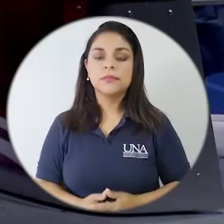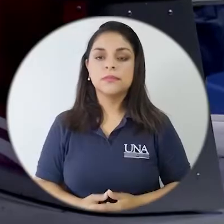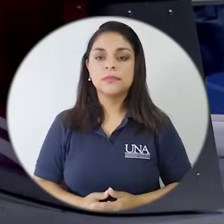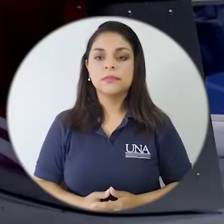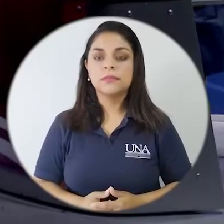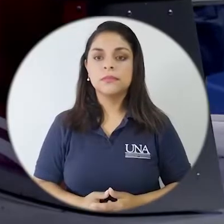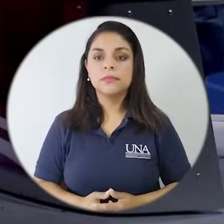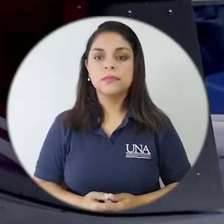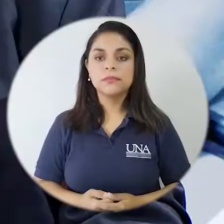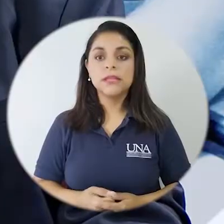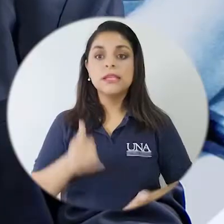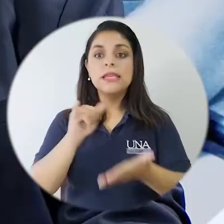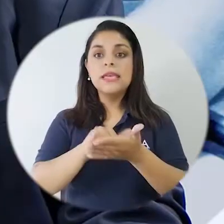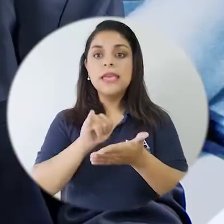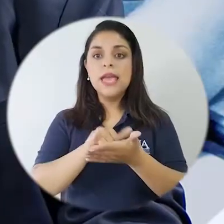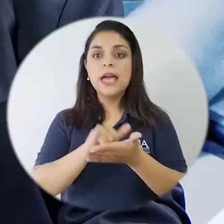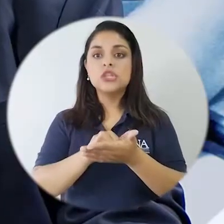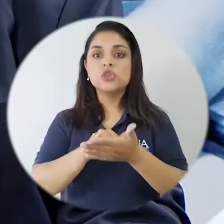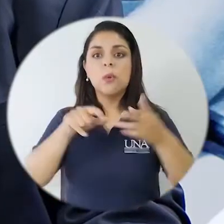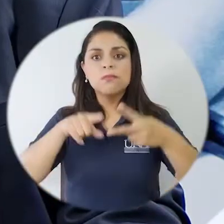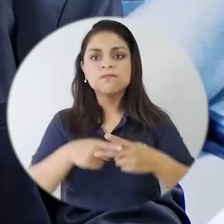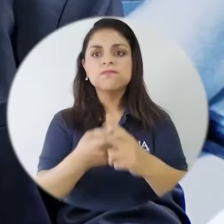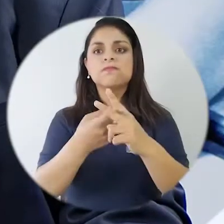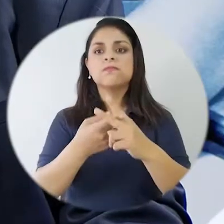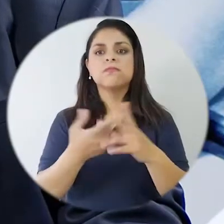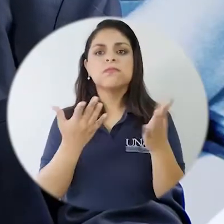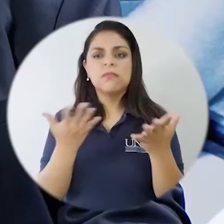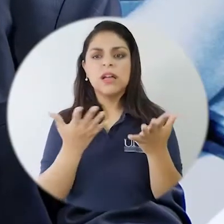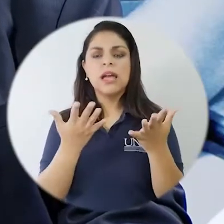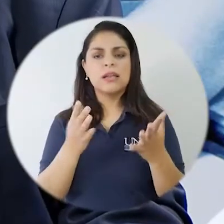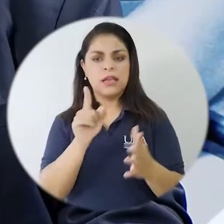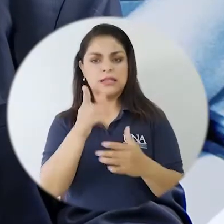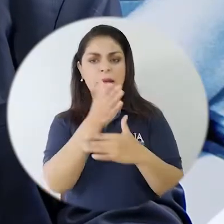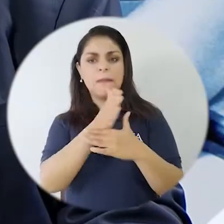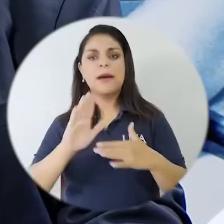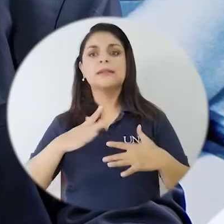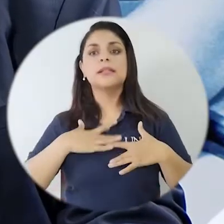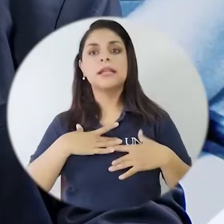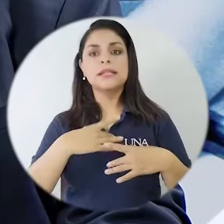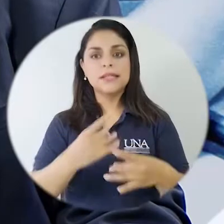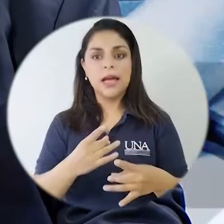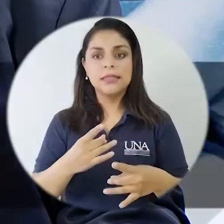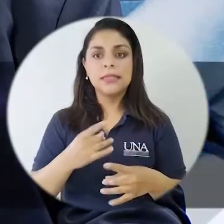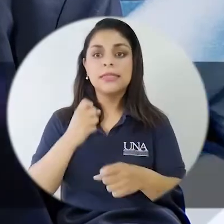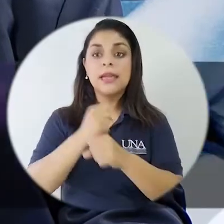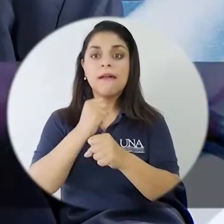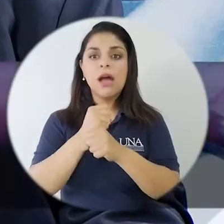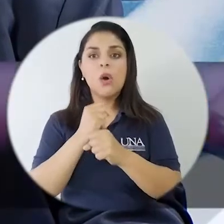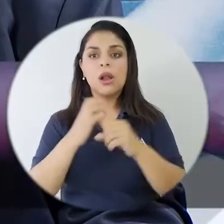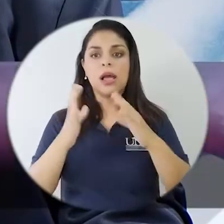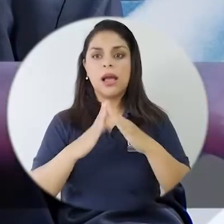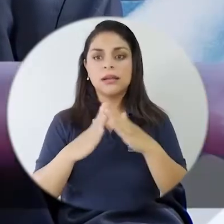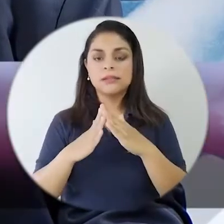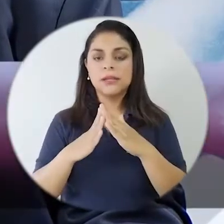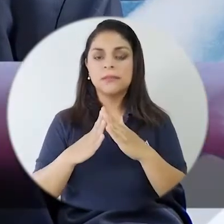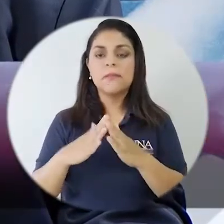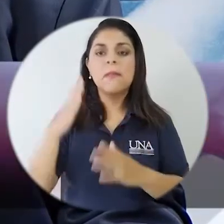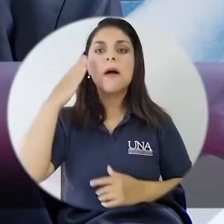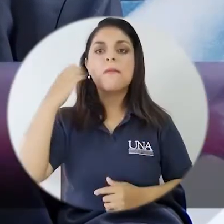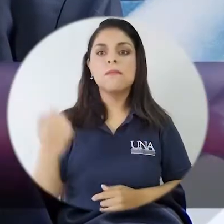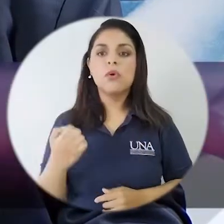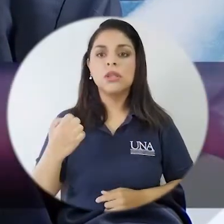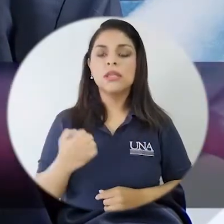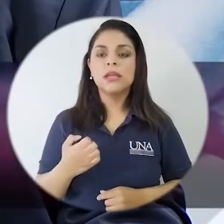vida cotidiana. Correcto, y eso genera nuevas oportunidades, y es la parte más interesante del teletrabajo,